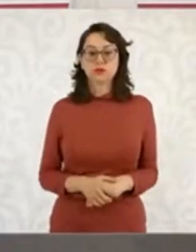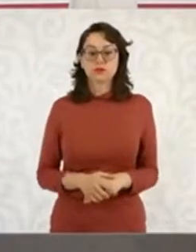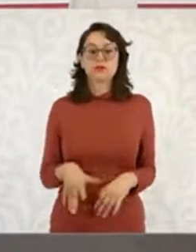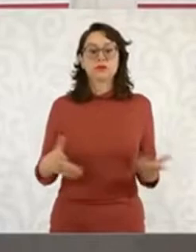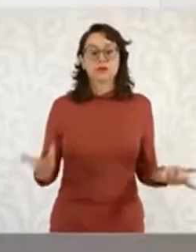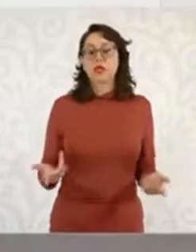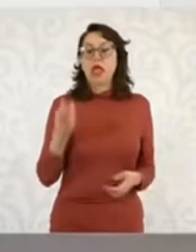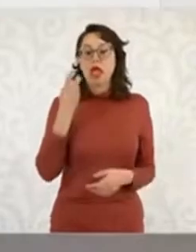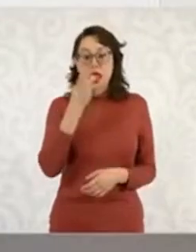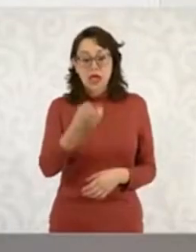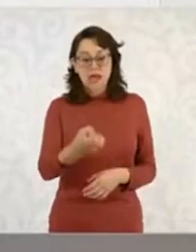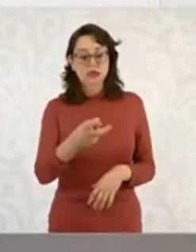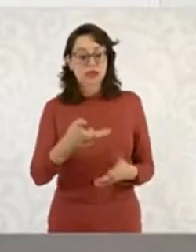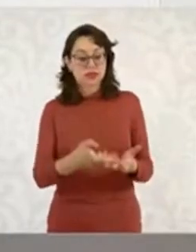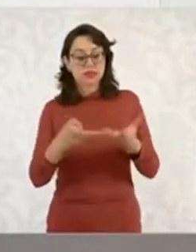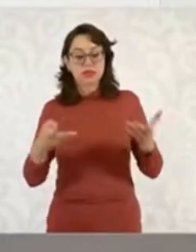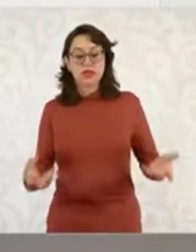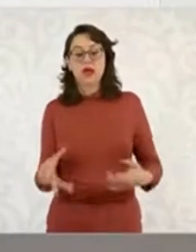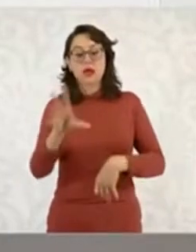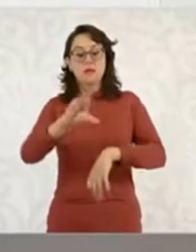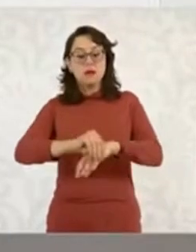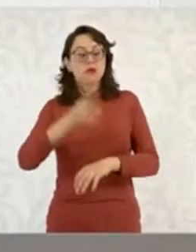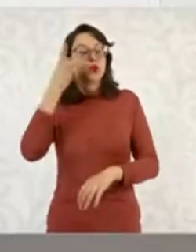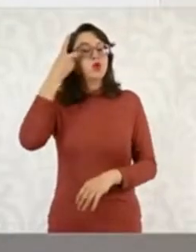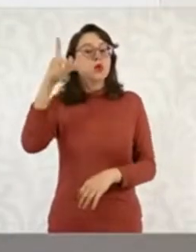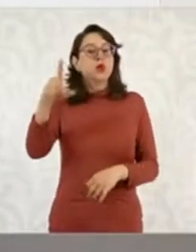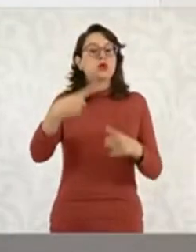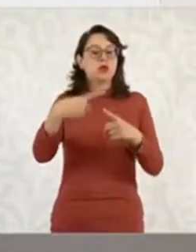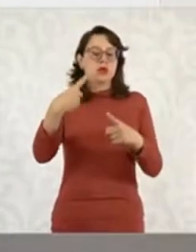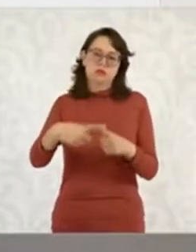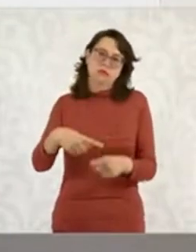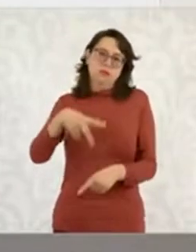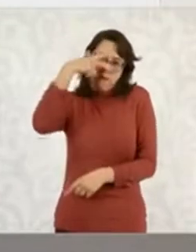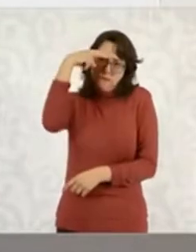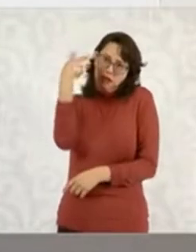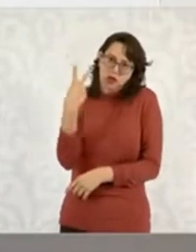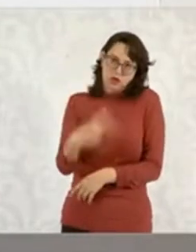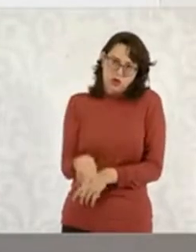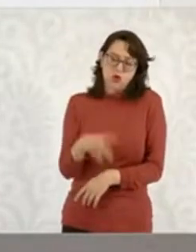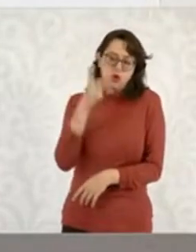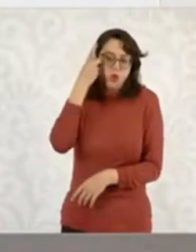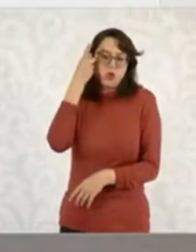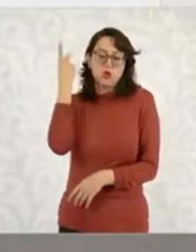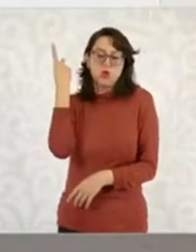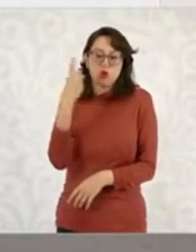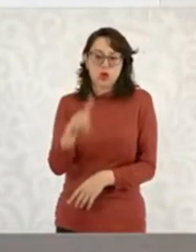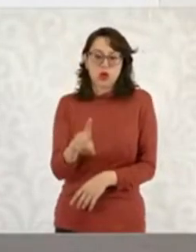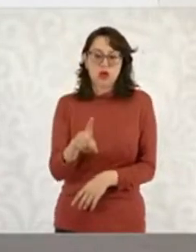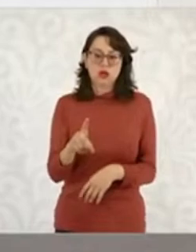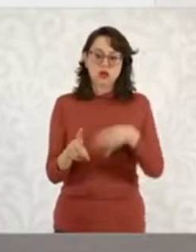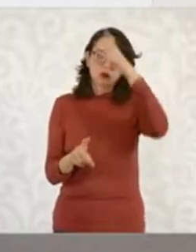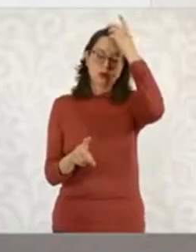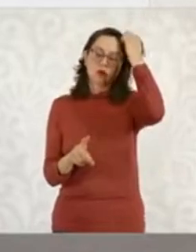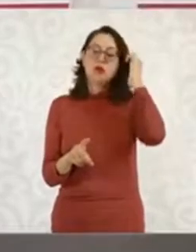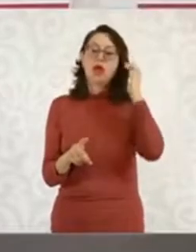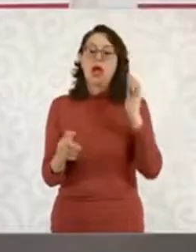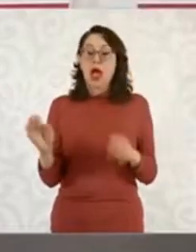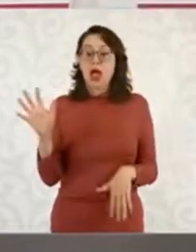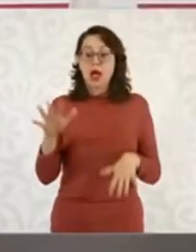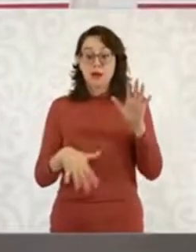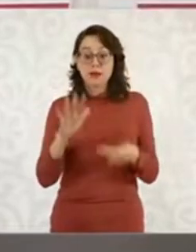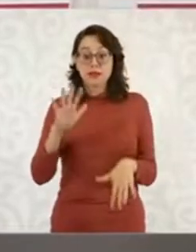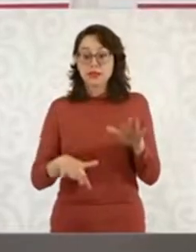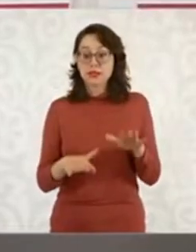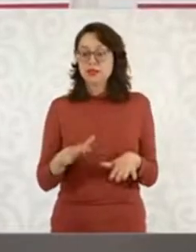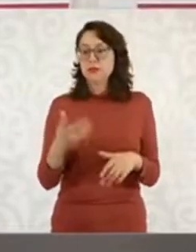la nación ese derecho de vía preexistente, más algunos tramos donde sí hay un proceso de adquisición de